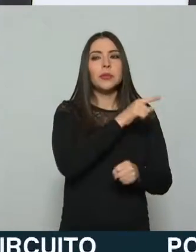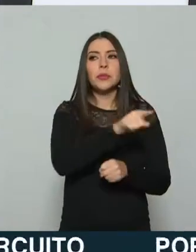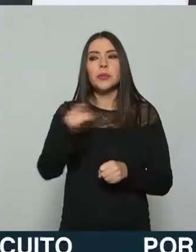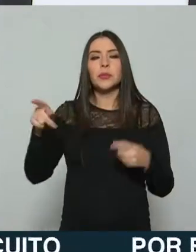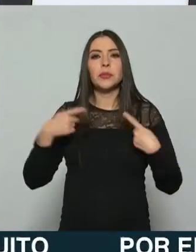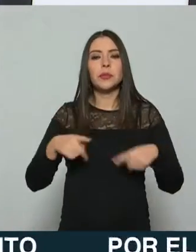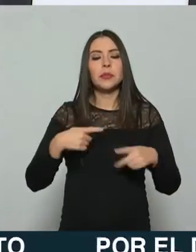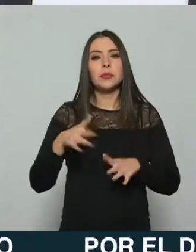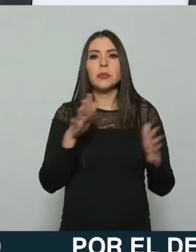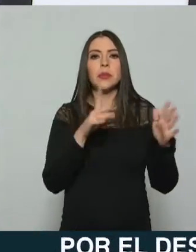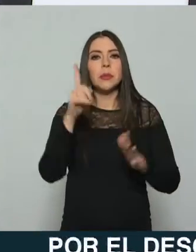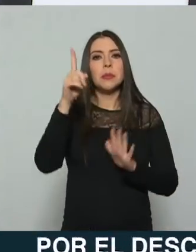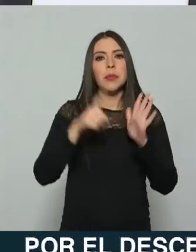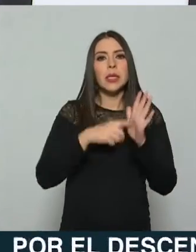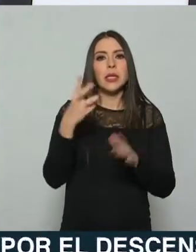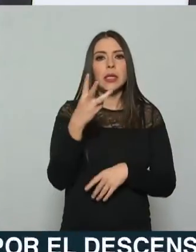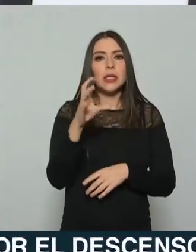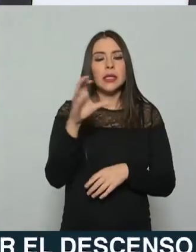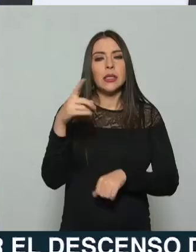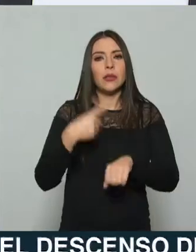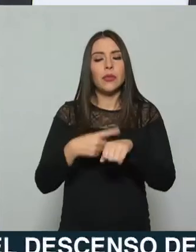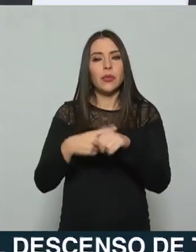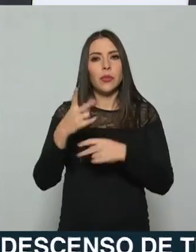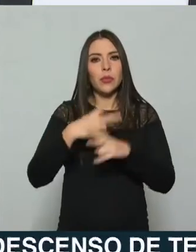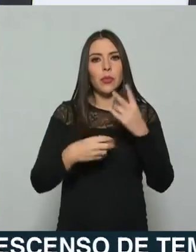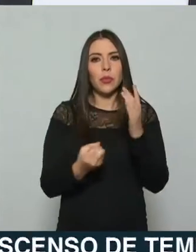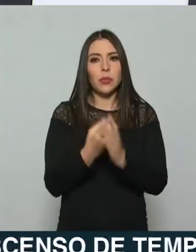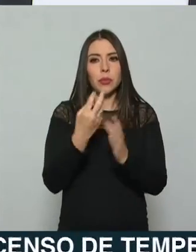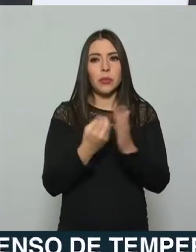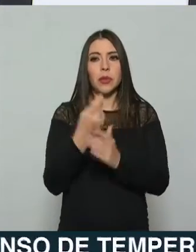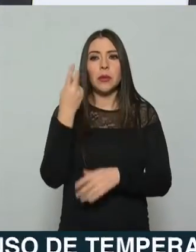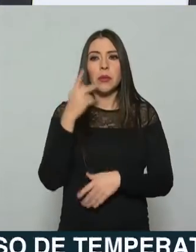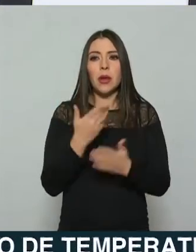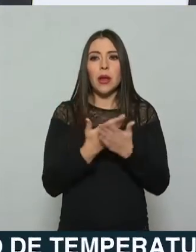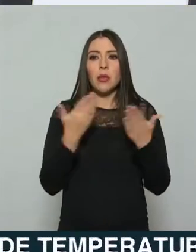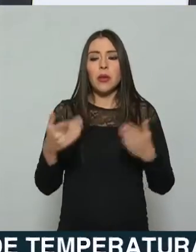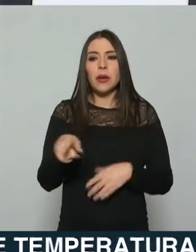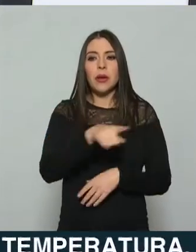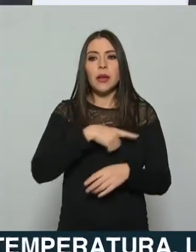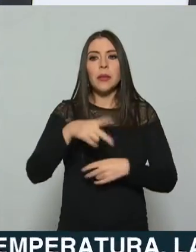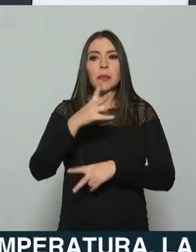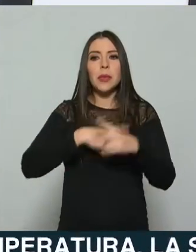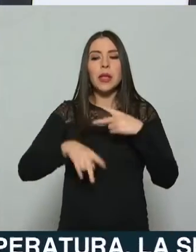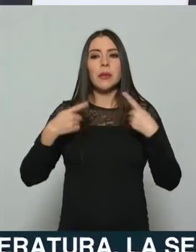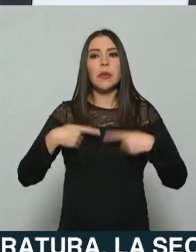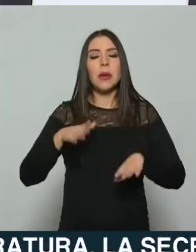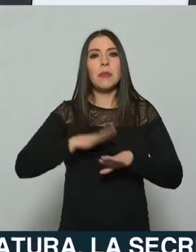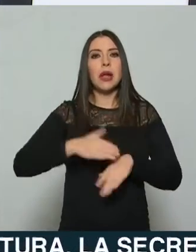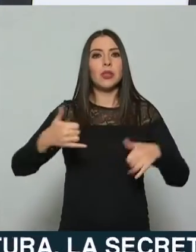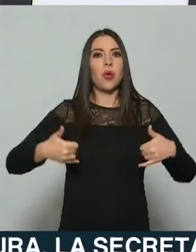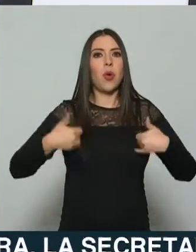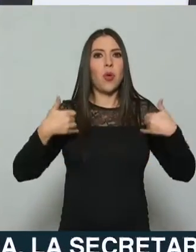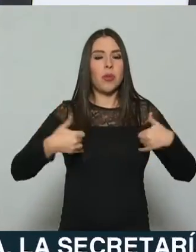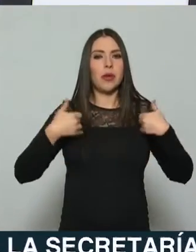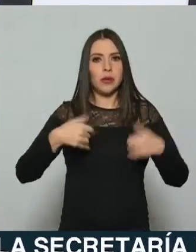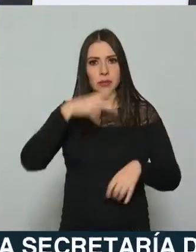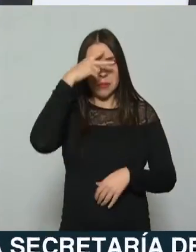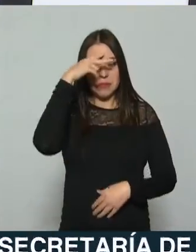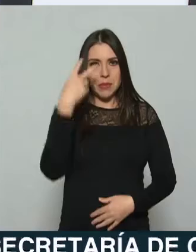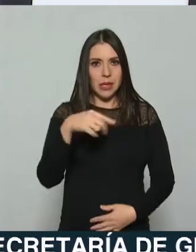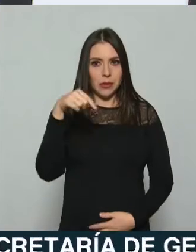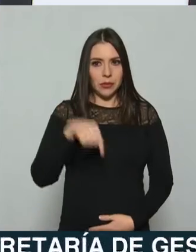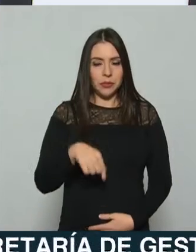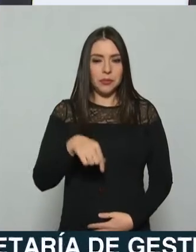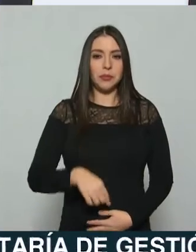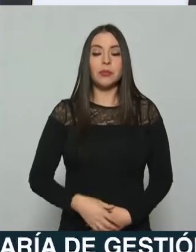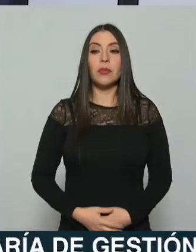el problema principal es que se está presentando en personas mucho más jóvenes en México, ¿no? Esta es una enfermedad o es un cáncer